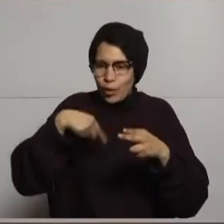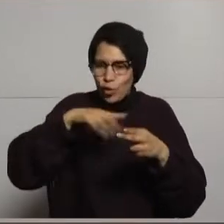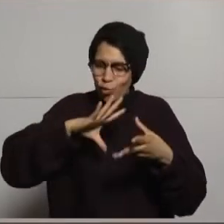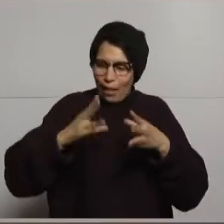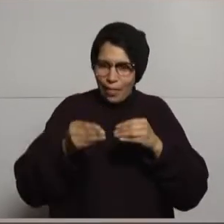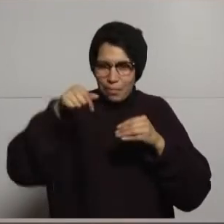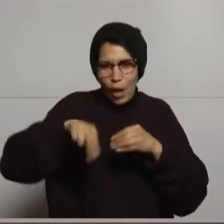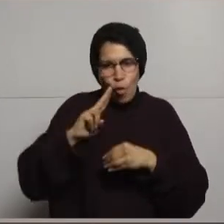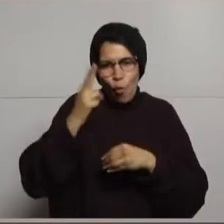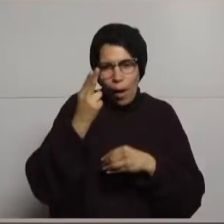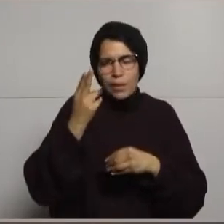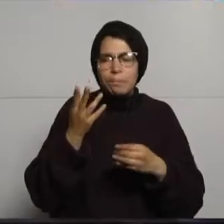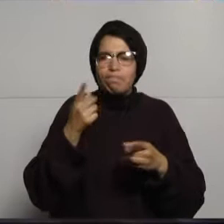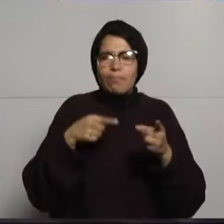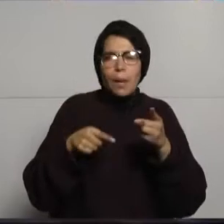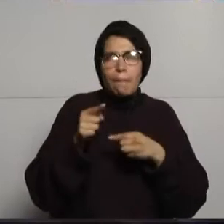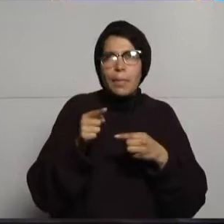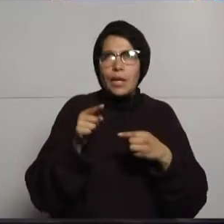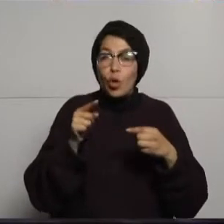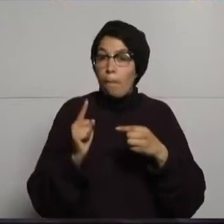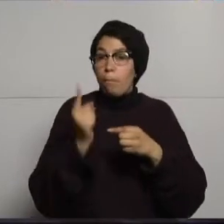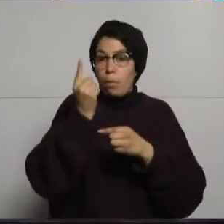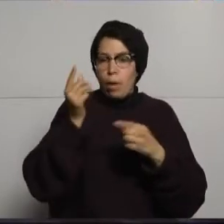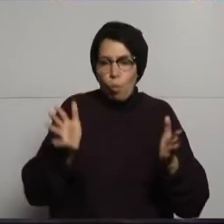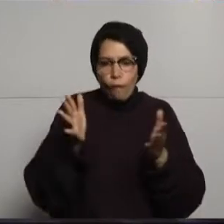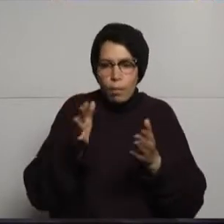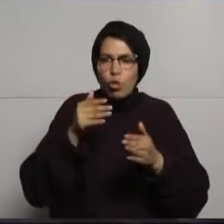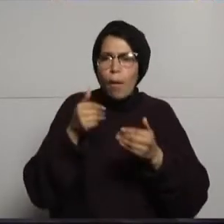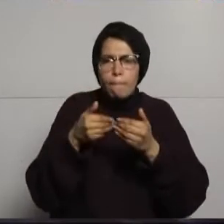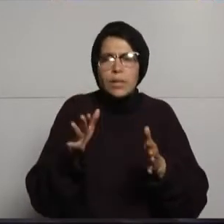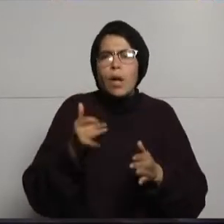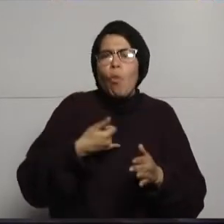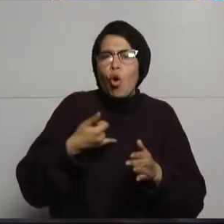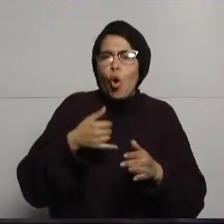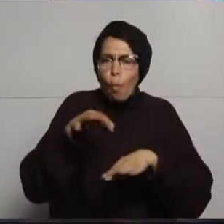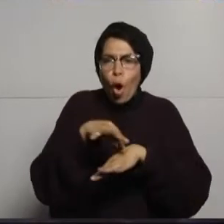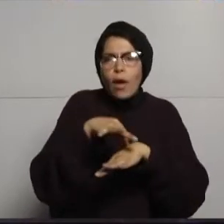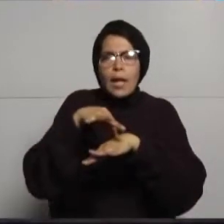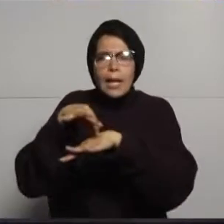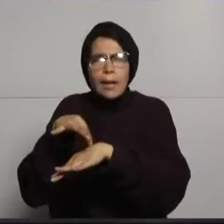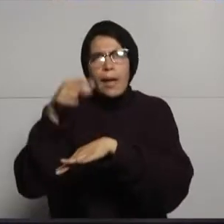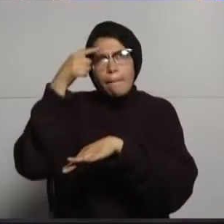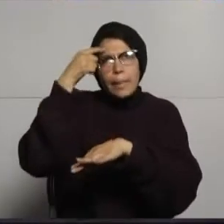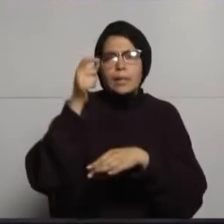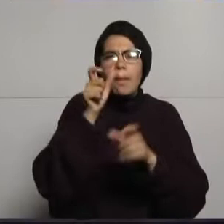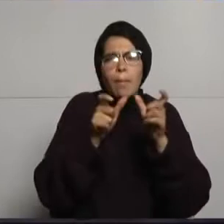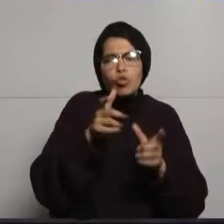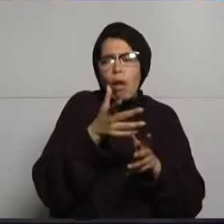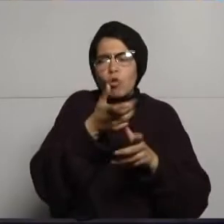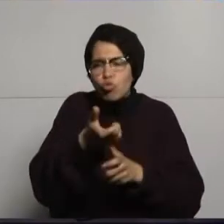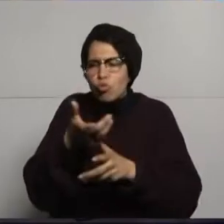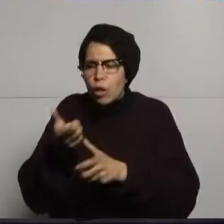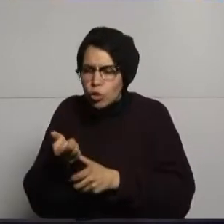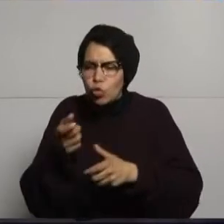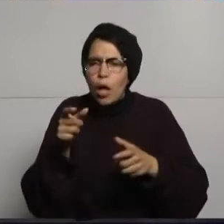para Uruguay. Pero la primera movida fue esa, un guía, pensar cómo puedo ayudar o cómo